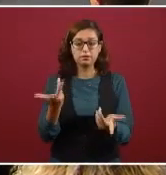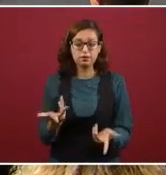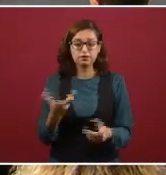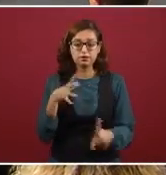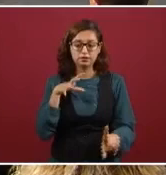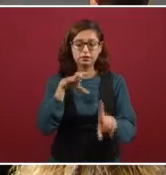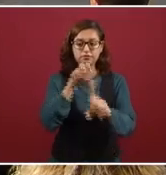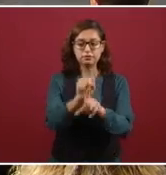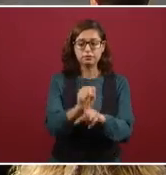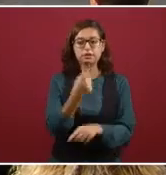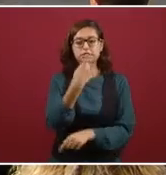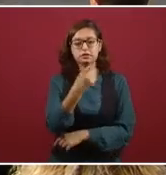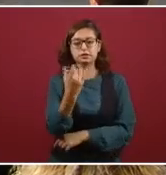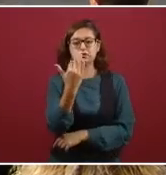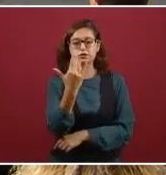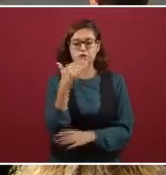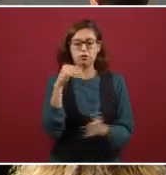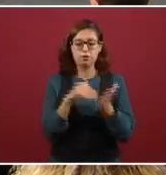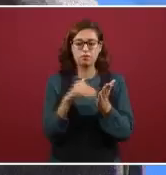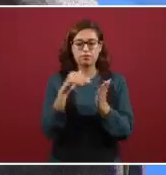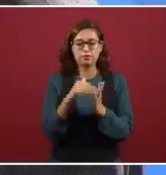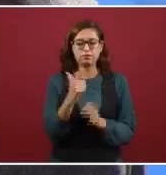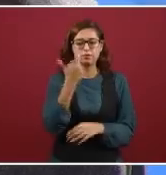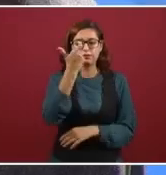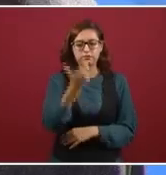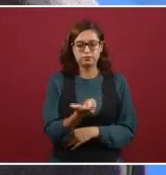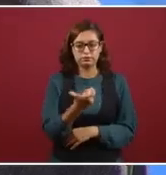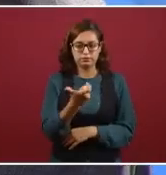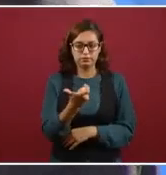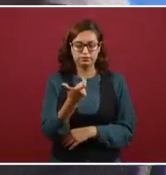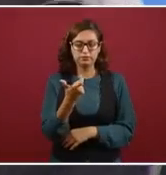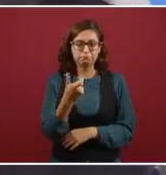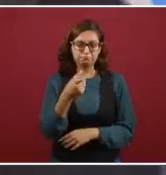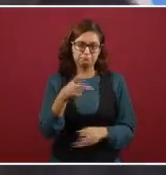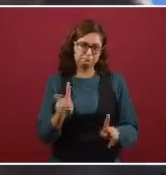150 millones de pesos por la casa.